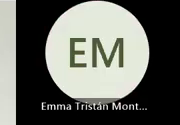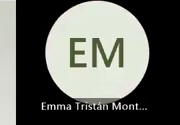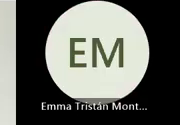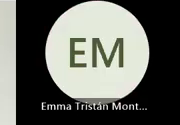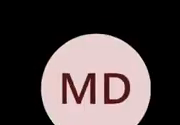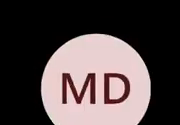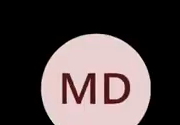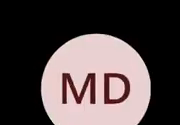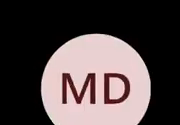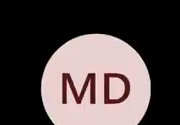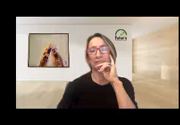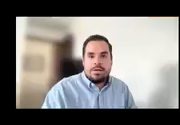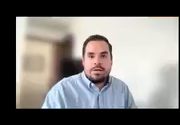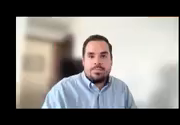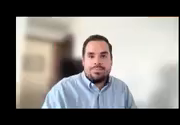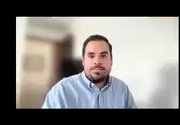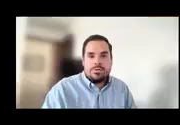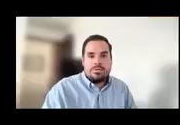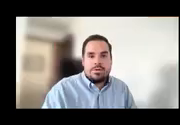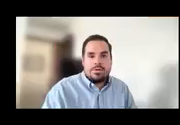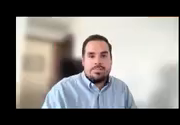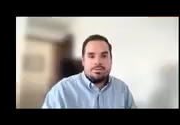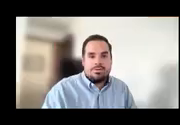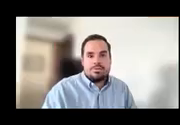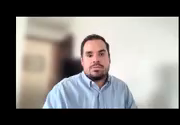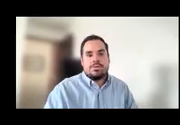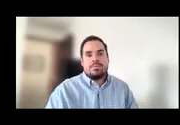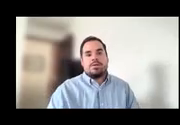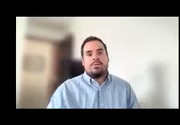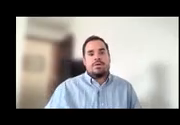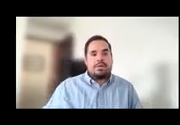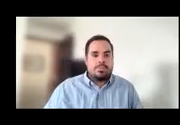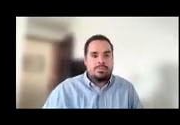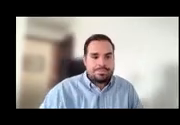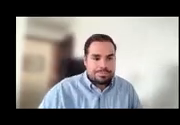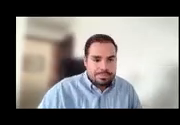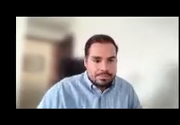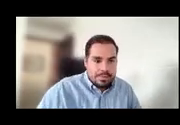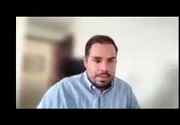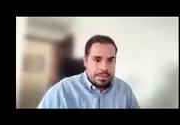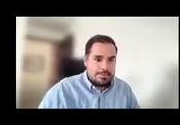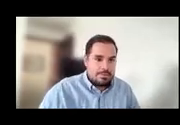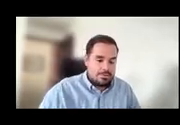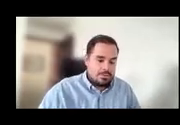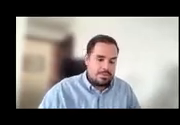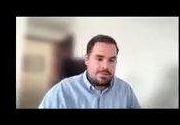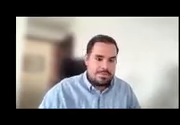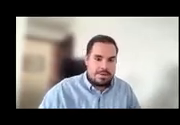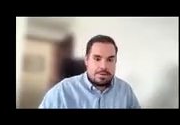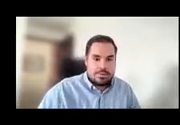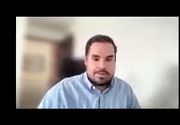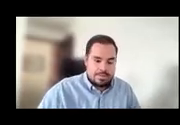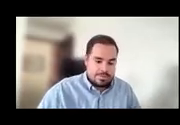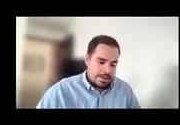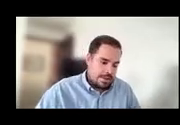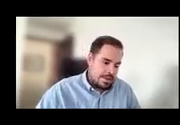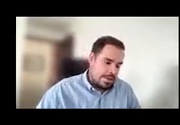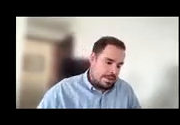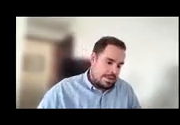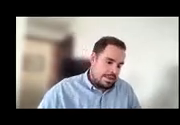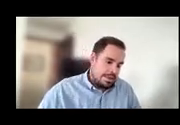partners, ¿verdad? Que hacemos en Futuris. Mi nombre es Carlos Barquero. Yo trabajo en Futuris con Emma y con el equipo. Soy consultor principal y bueno, hoy